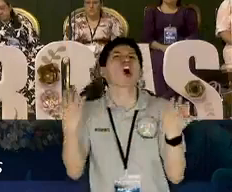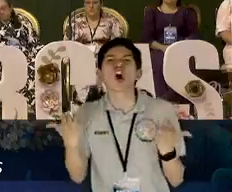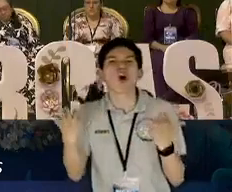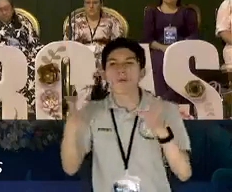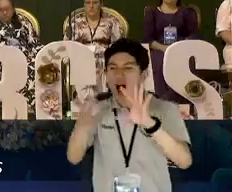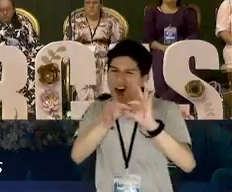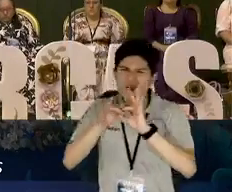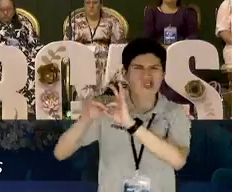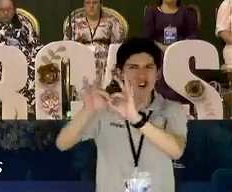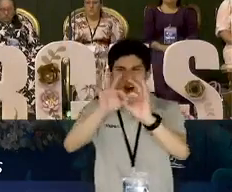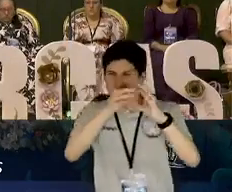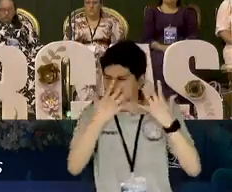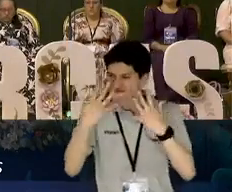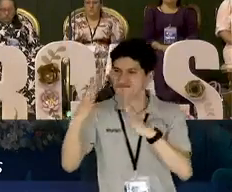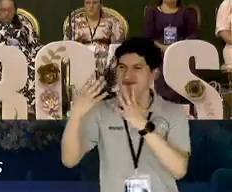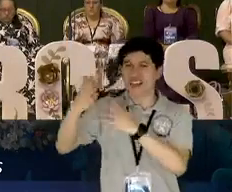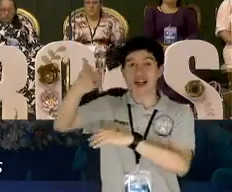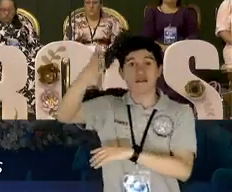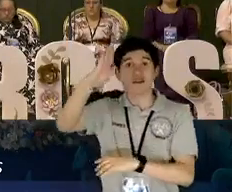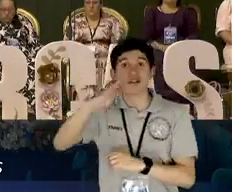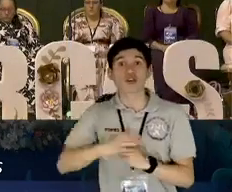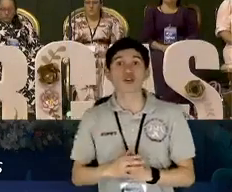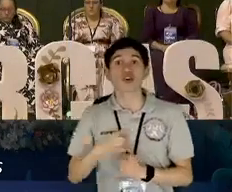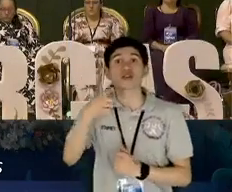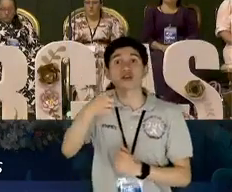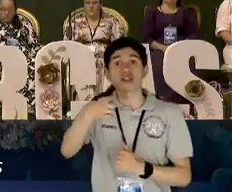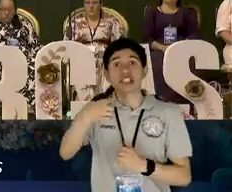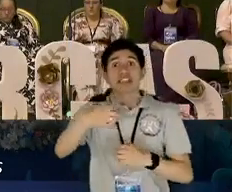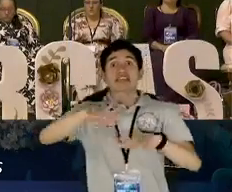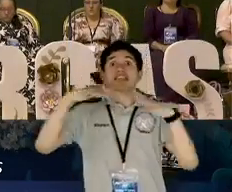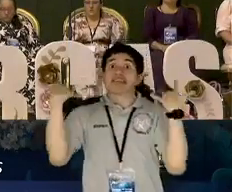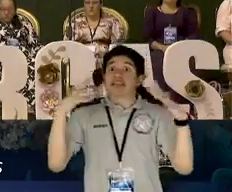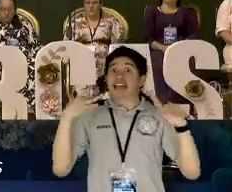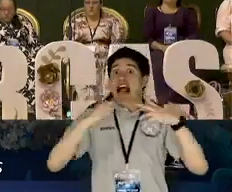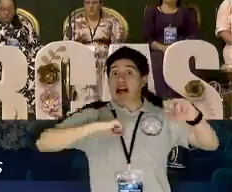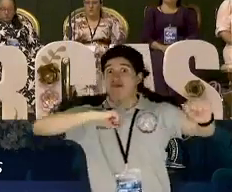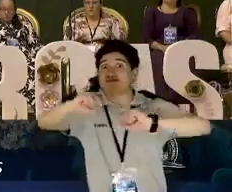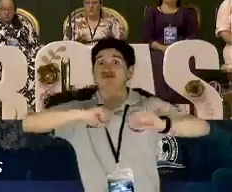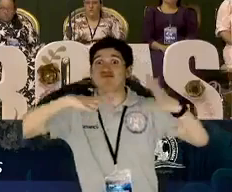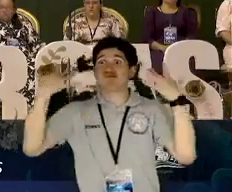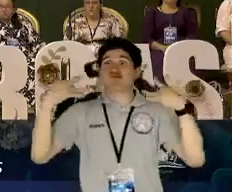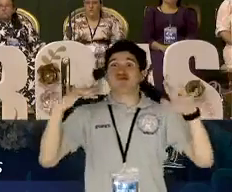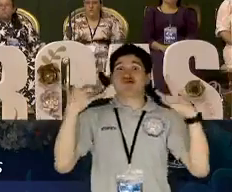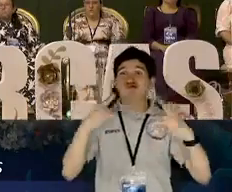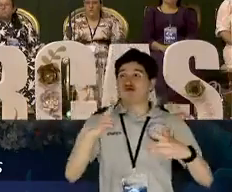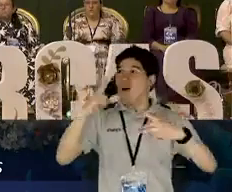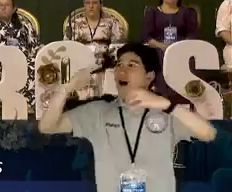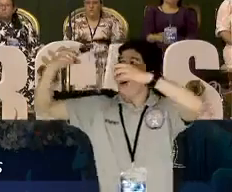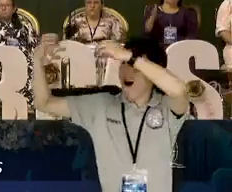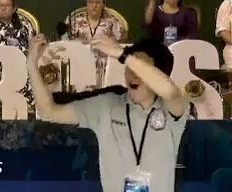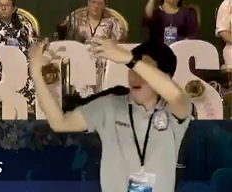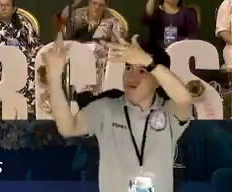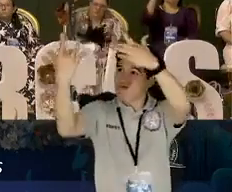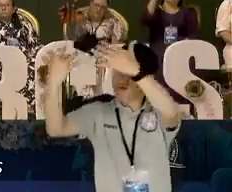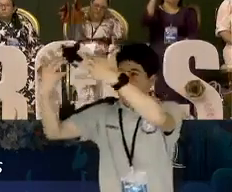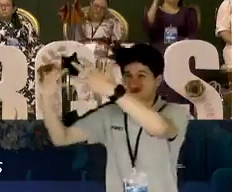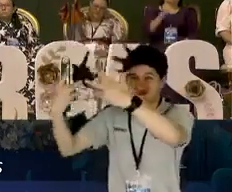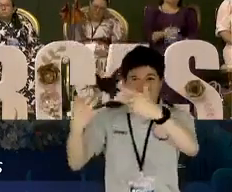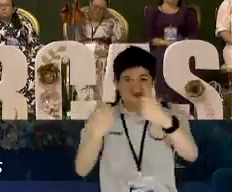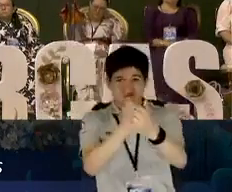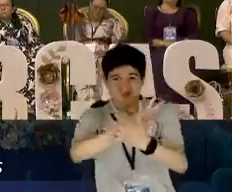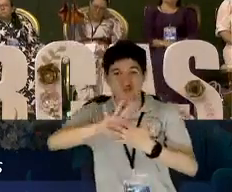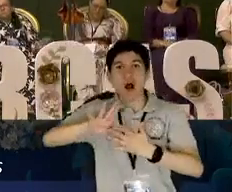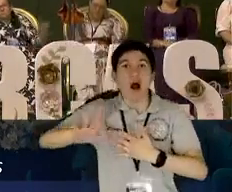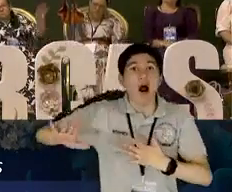medio de alabar al Señor. Y entonces sucedió algo maravilloso. Descendió el Espíritu Santo. Oiga,